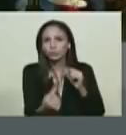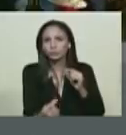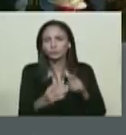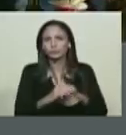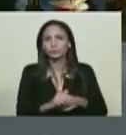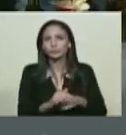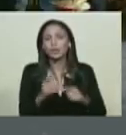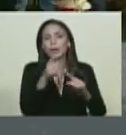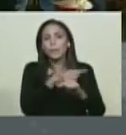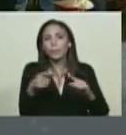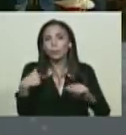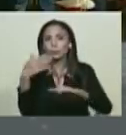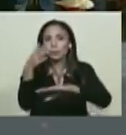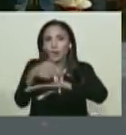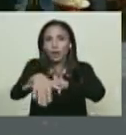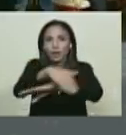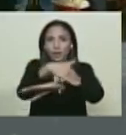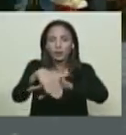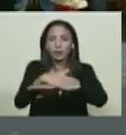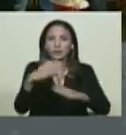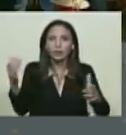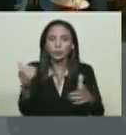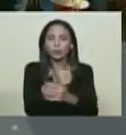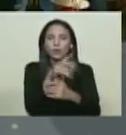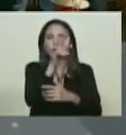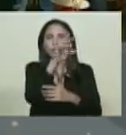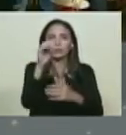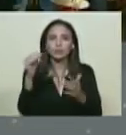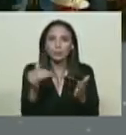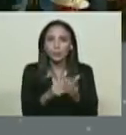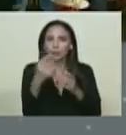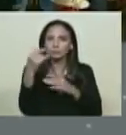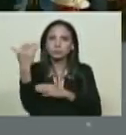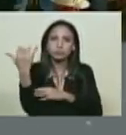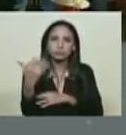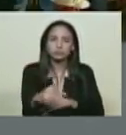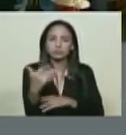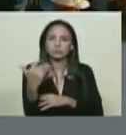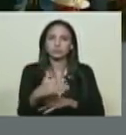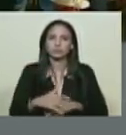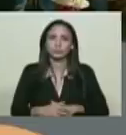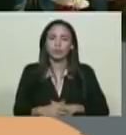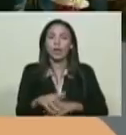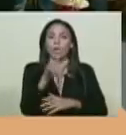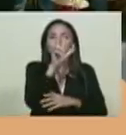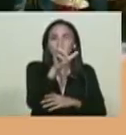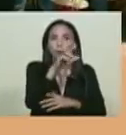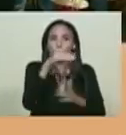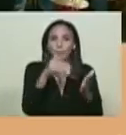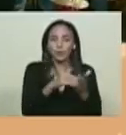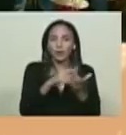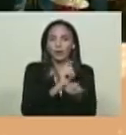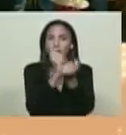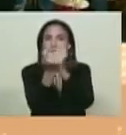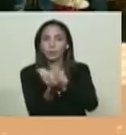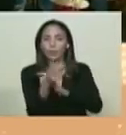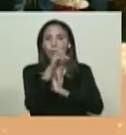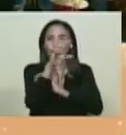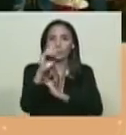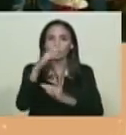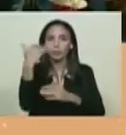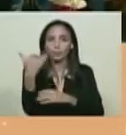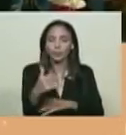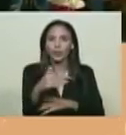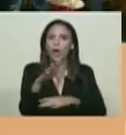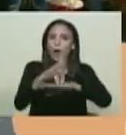Pero cuando usted lo va a comprar a la calle, lo consigue en 20.000 bolívares. De 3.000 a 20.000. ¿Es culpa de quién?